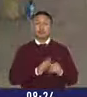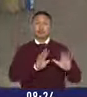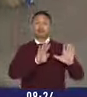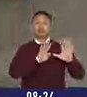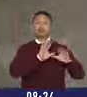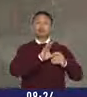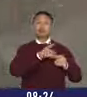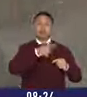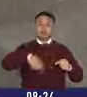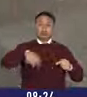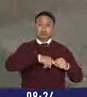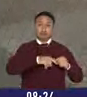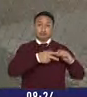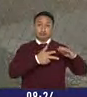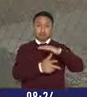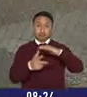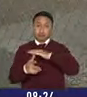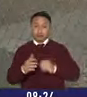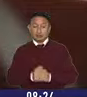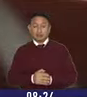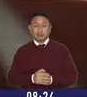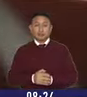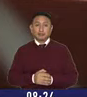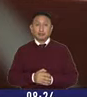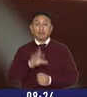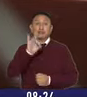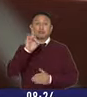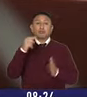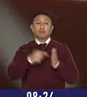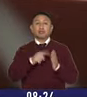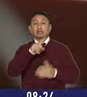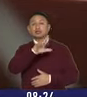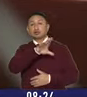9 centros de retención vehicular estarían aproximadamente